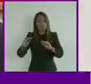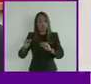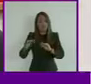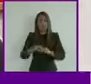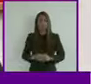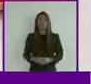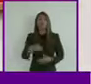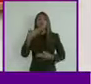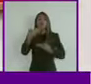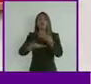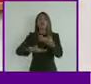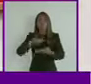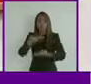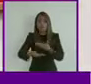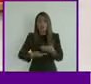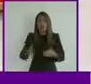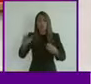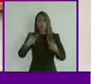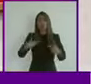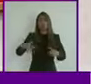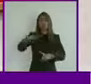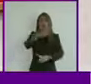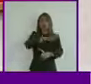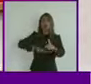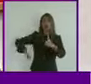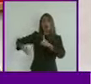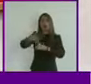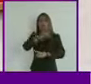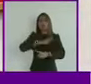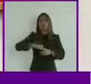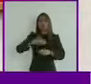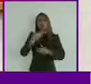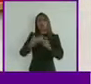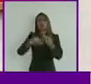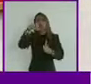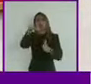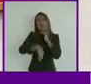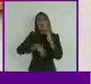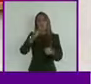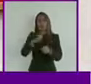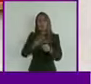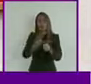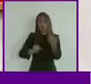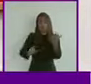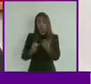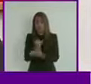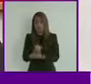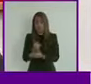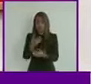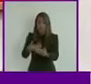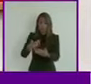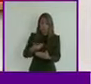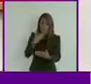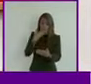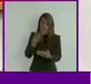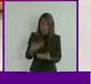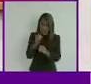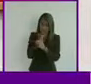Consecuentemente, esto nos afecta como sociedad cuando tomamos decisiones y acciones mal fundamentadas. Muchas gracias.